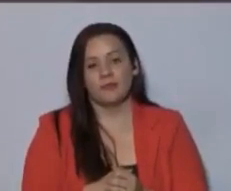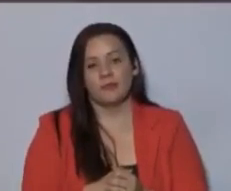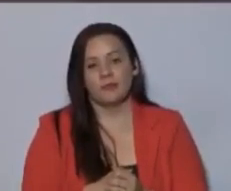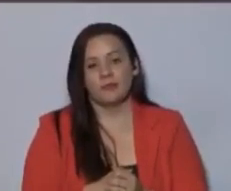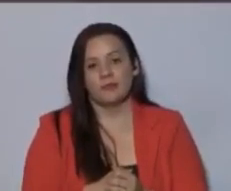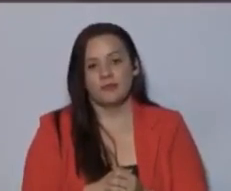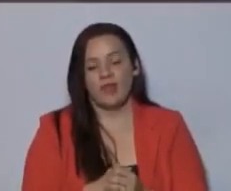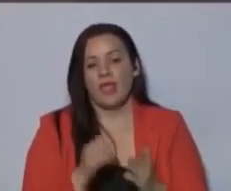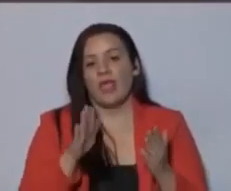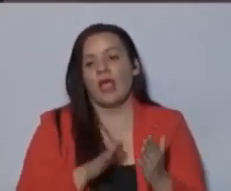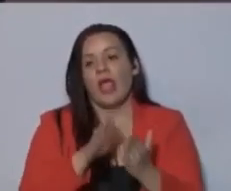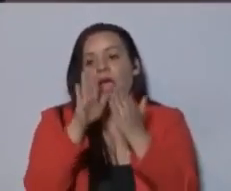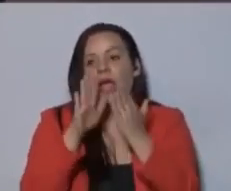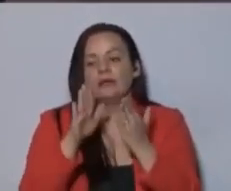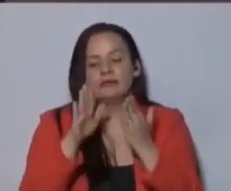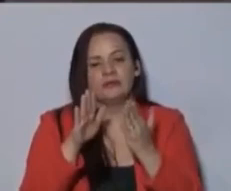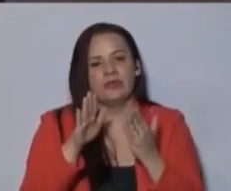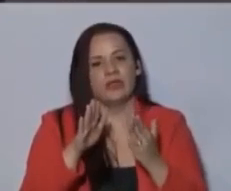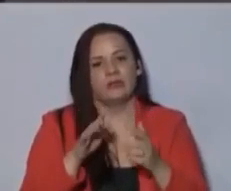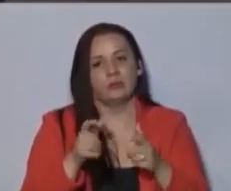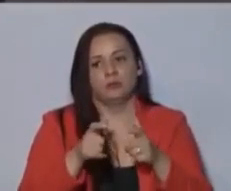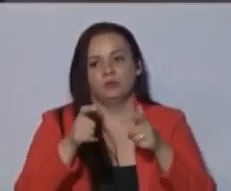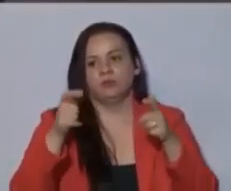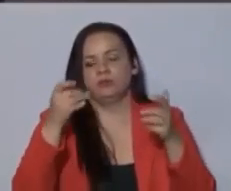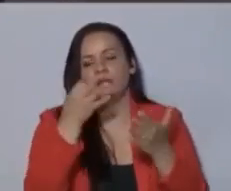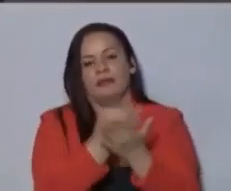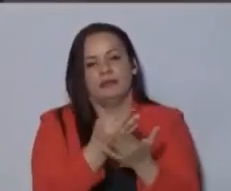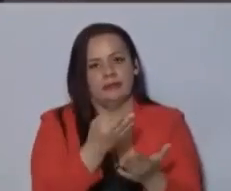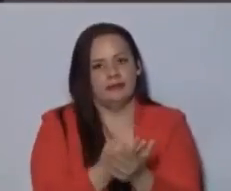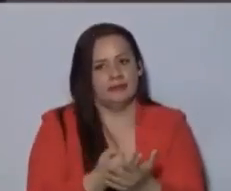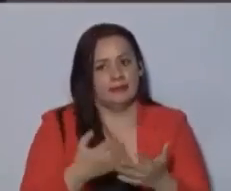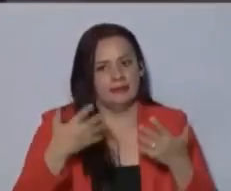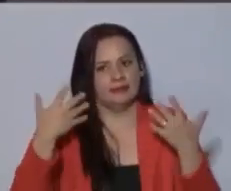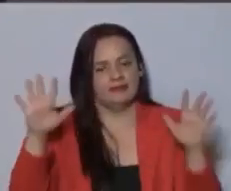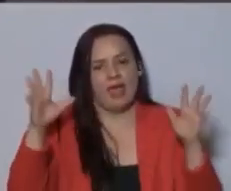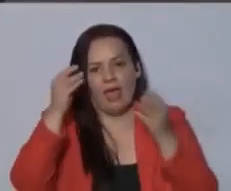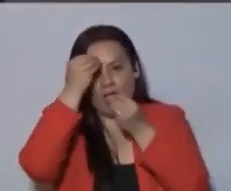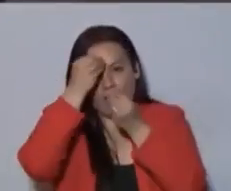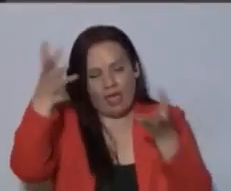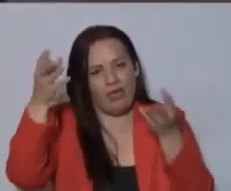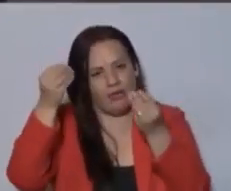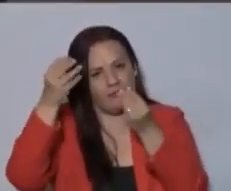ante la voracidad fiscal que ya nos ha anunciado primero